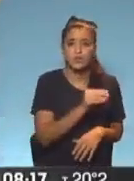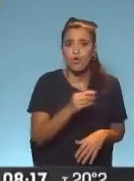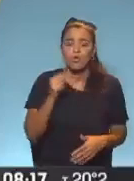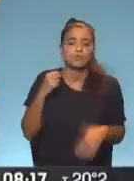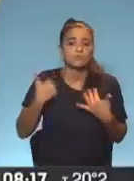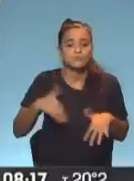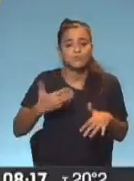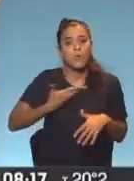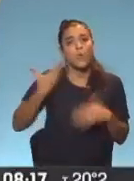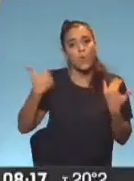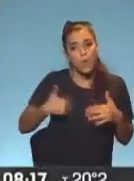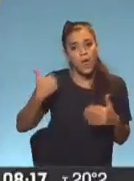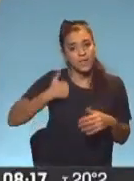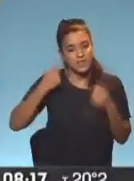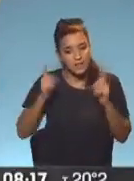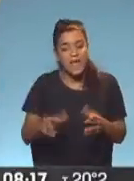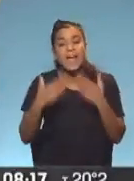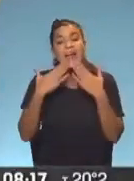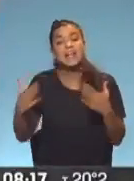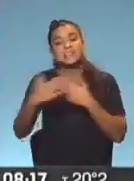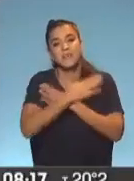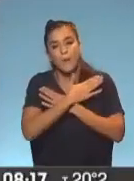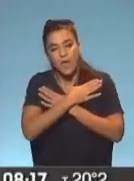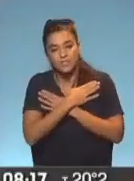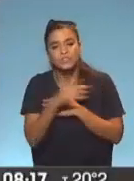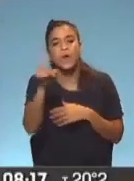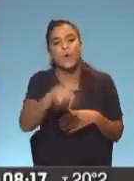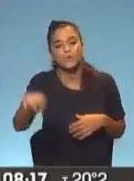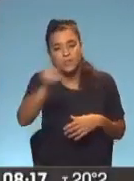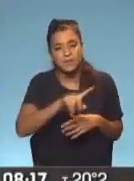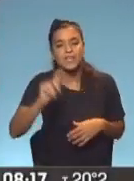impactado y a los argentinos en particular. Gracias, Darío. Un abrazo. A ustedes. Un placer enorme.